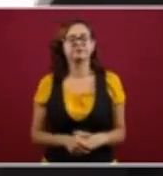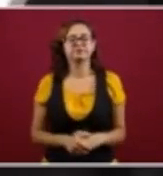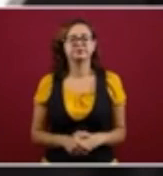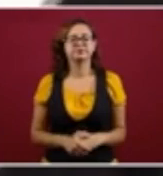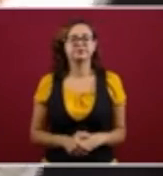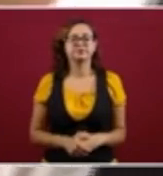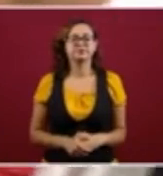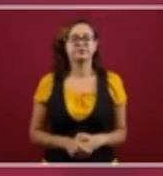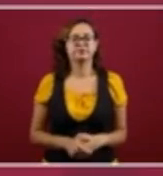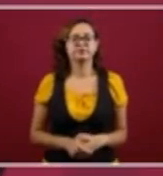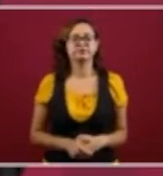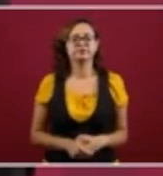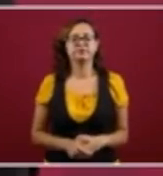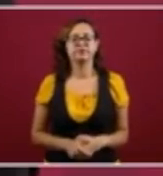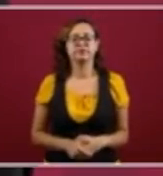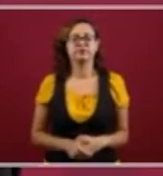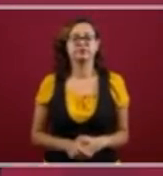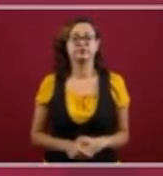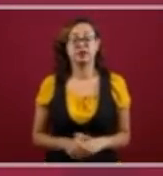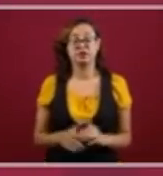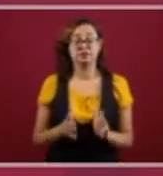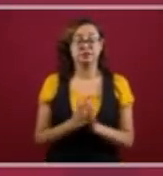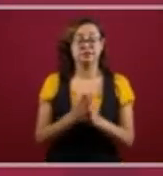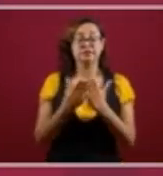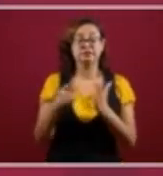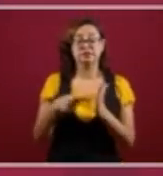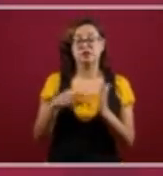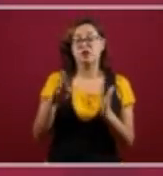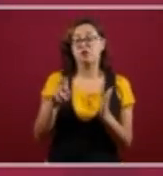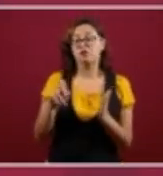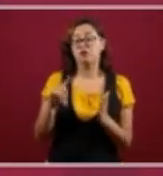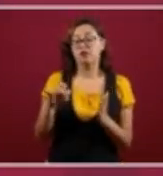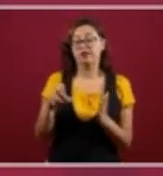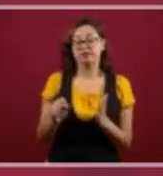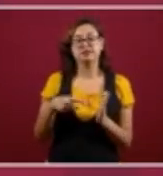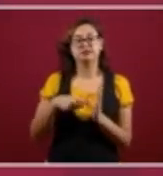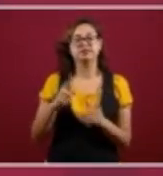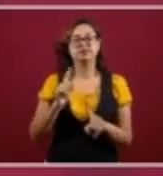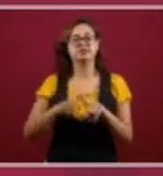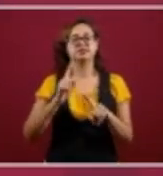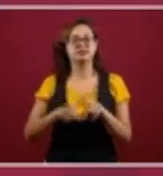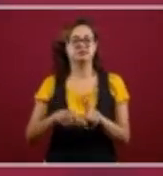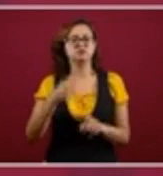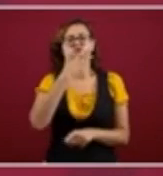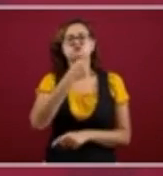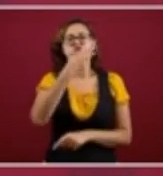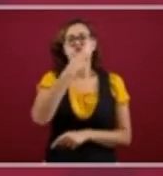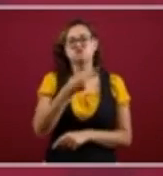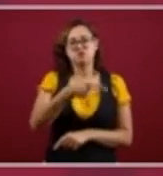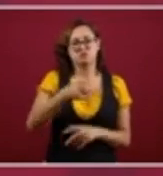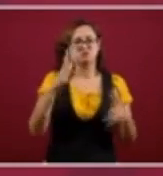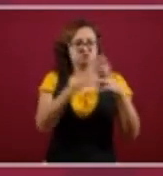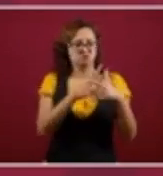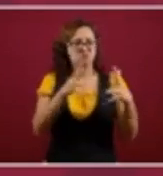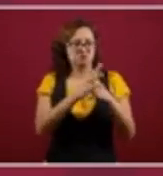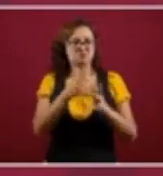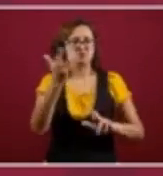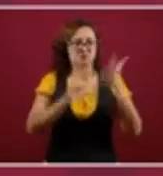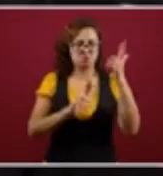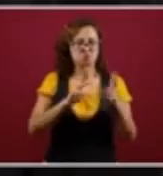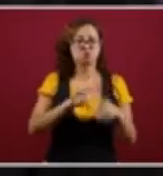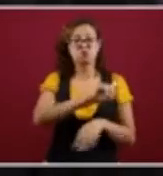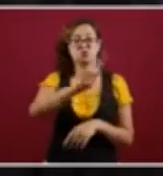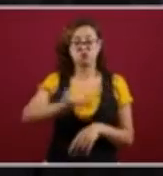Personaje principal de la novela de Fuentes es un revolucionario que se volvió banquero, me